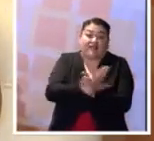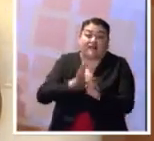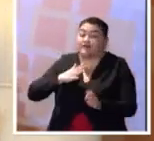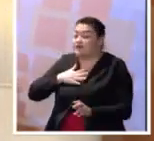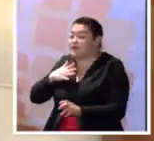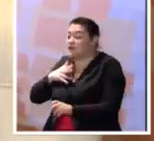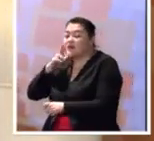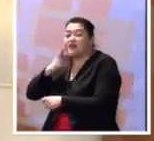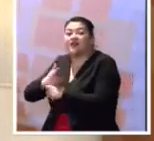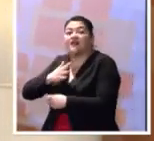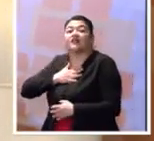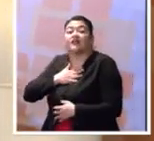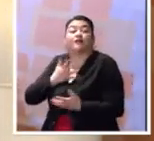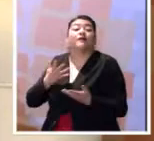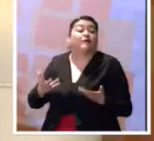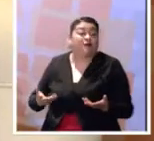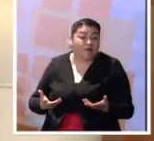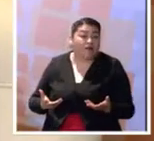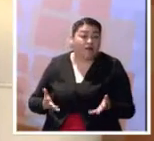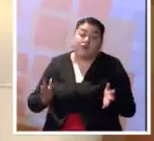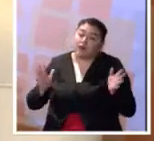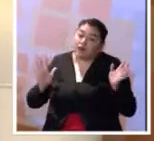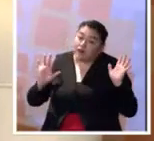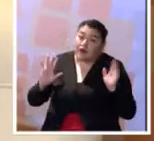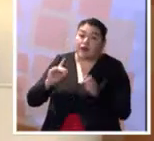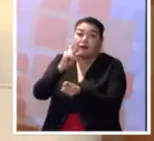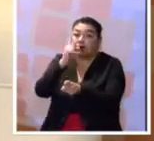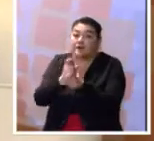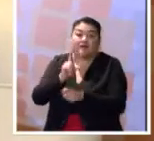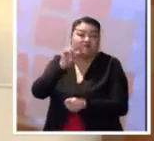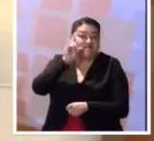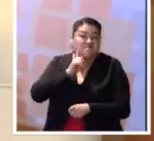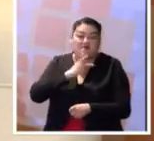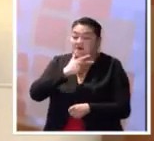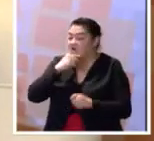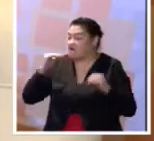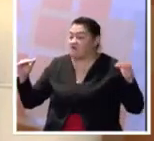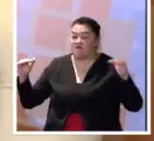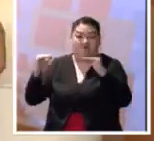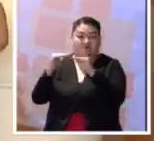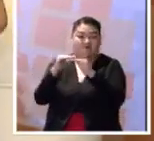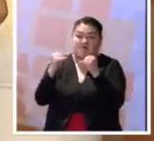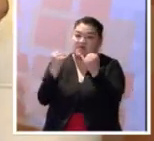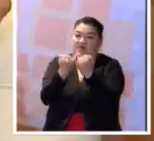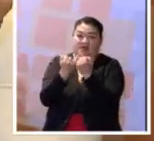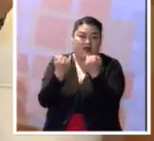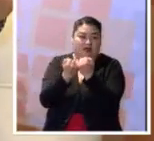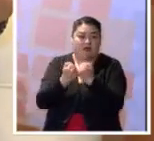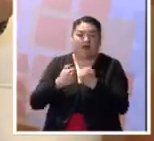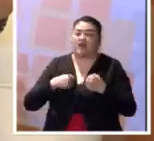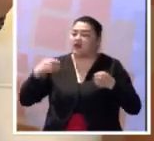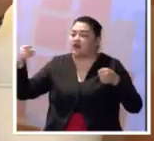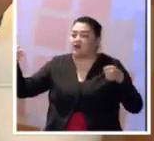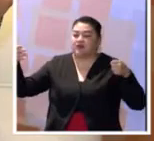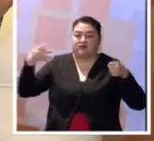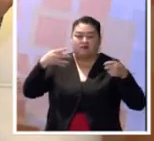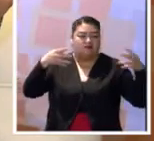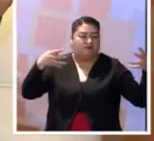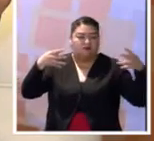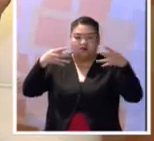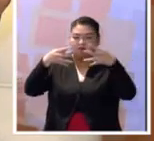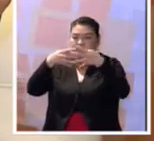fue justamente el criterio de buscar la igualdad sustantiva. Y empezamos a cruzar las listas en